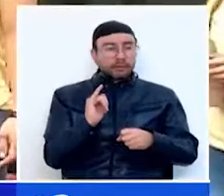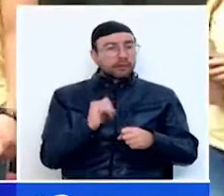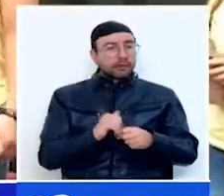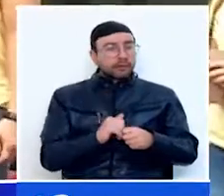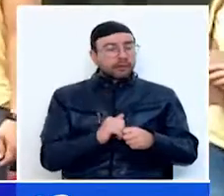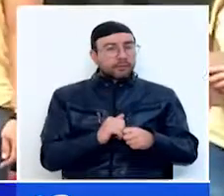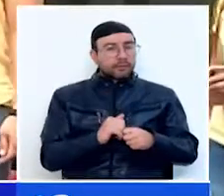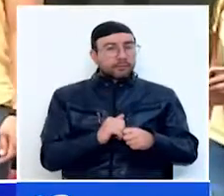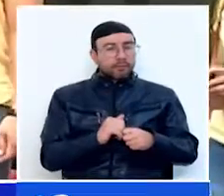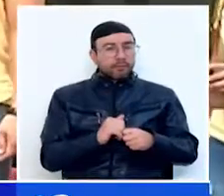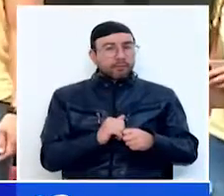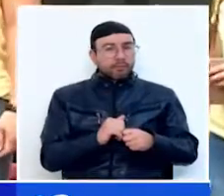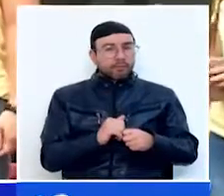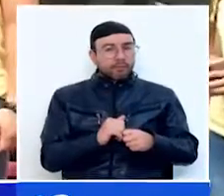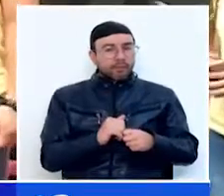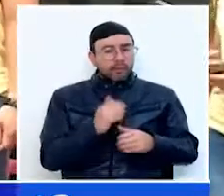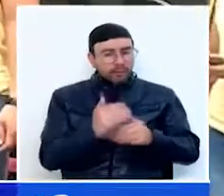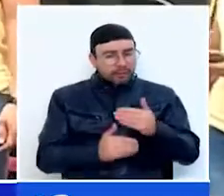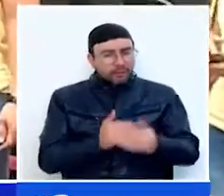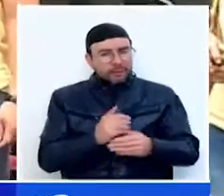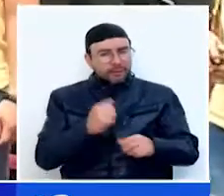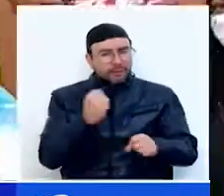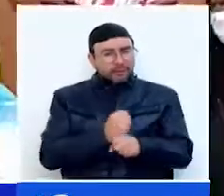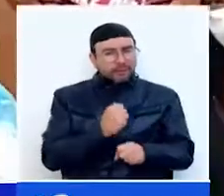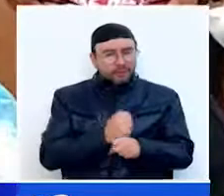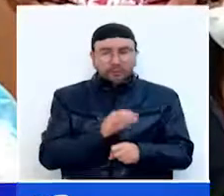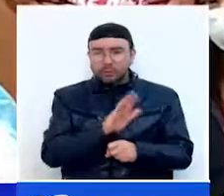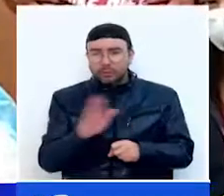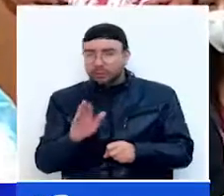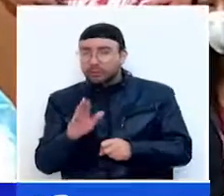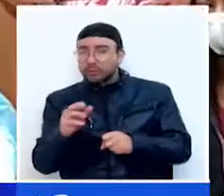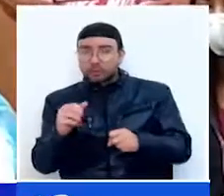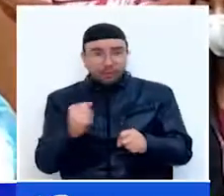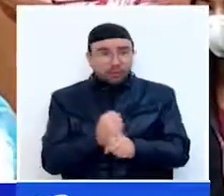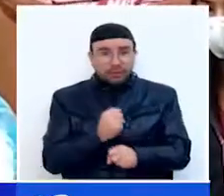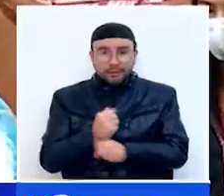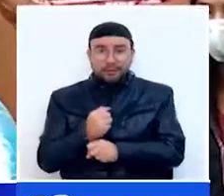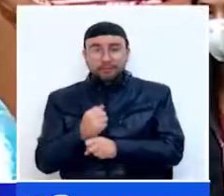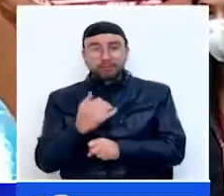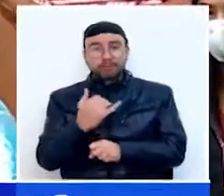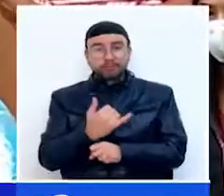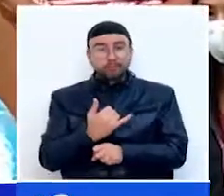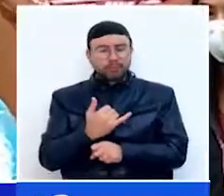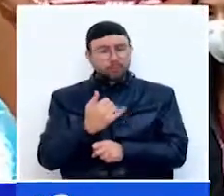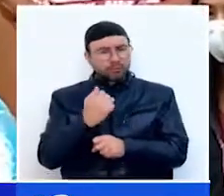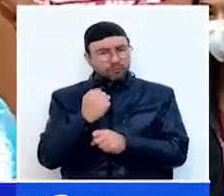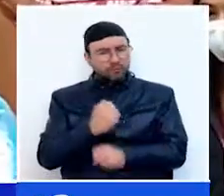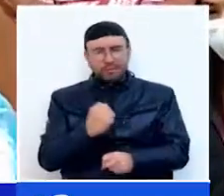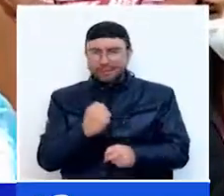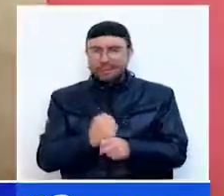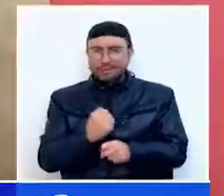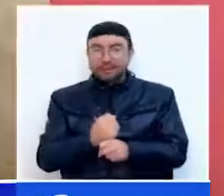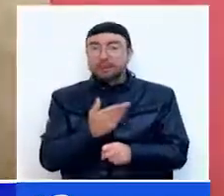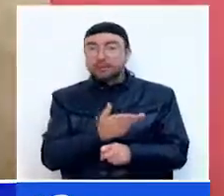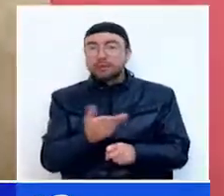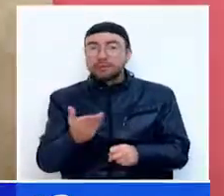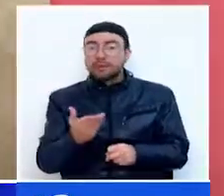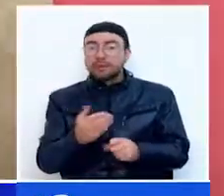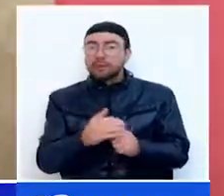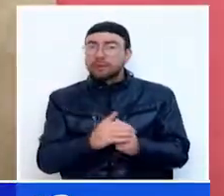Fitness hemos venido trabajando con ellos. Ha sido una labor muy fuerte para